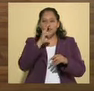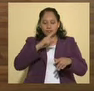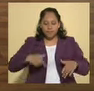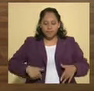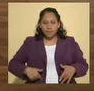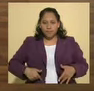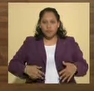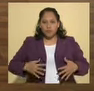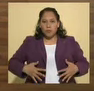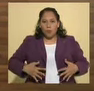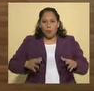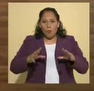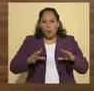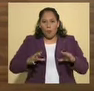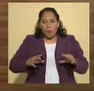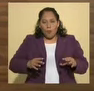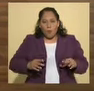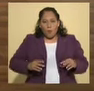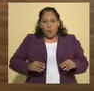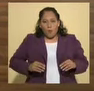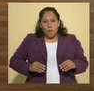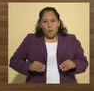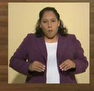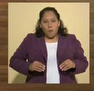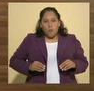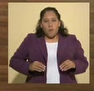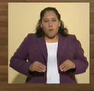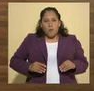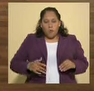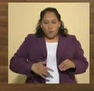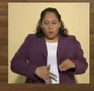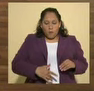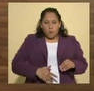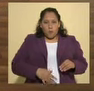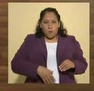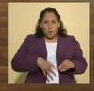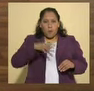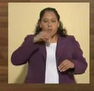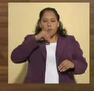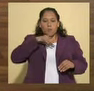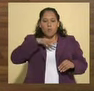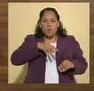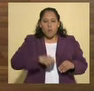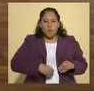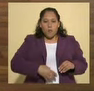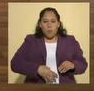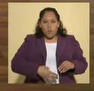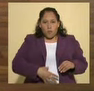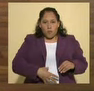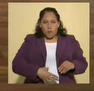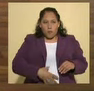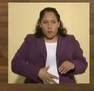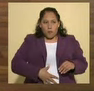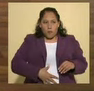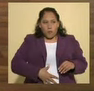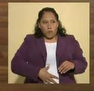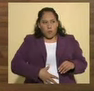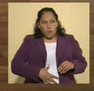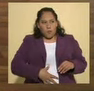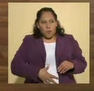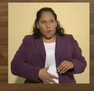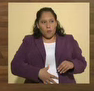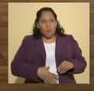costillas, y justo entre arribita del ombligo y abajito de las costillas, lo que es la boca del abdomen, la boca del